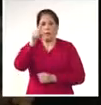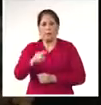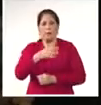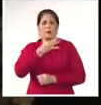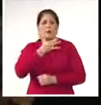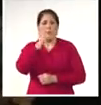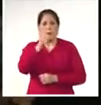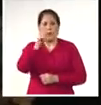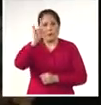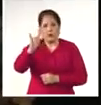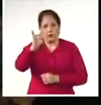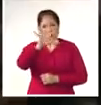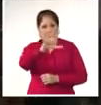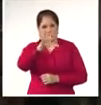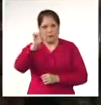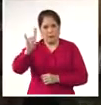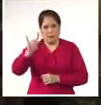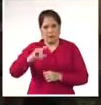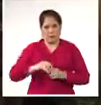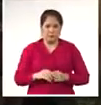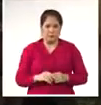de enero de 1959.